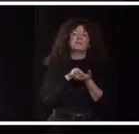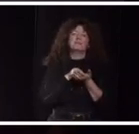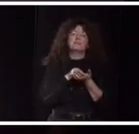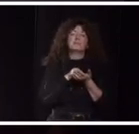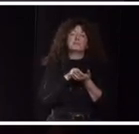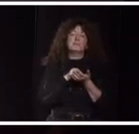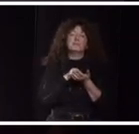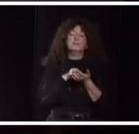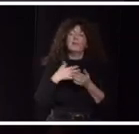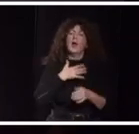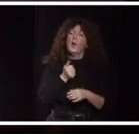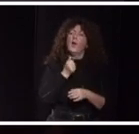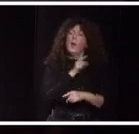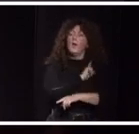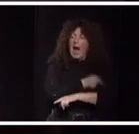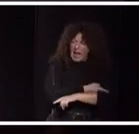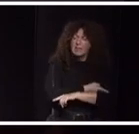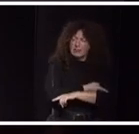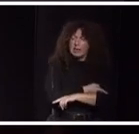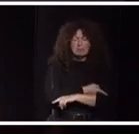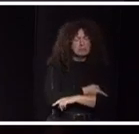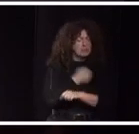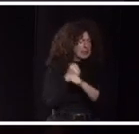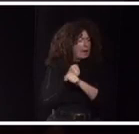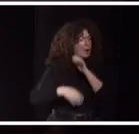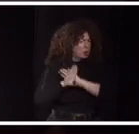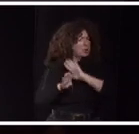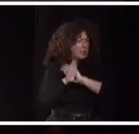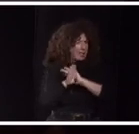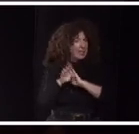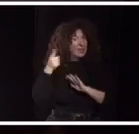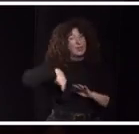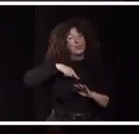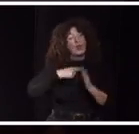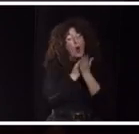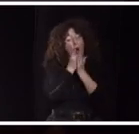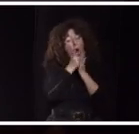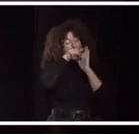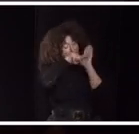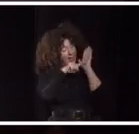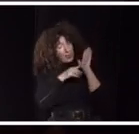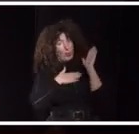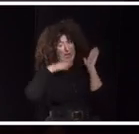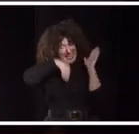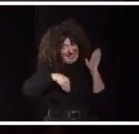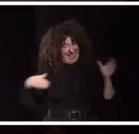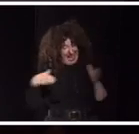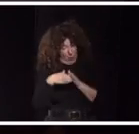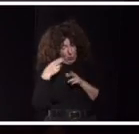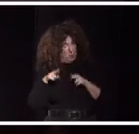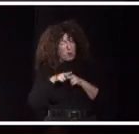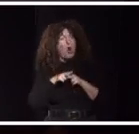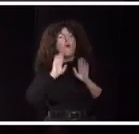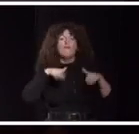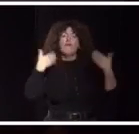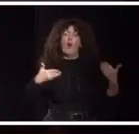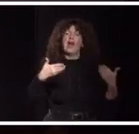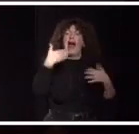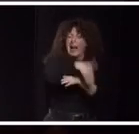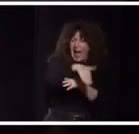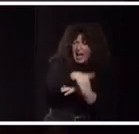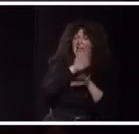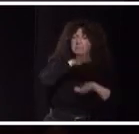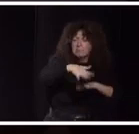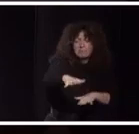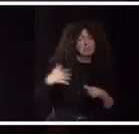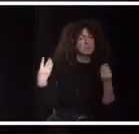nos sobran muchas veces valentía para seguir trabajando, no solamente nuestra hoja de ruta interna, sino para seguir en las calles con todos los colectivos, porque venimos de ahí